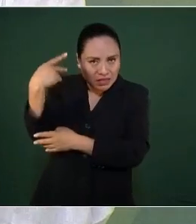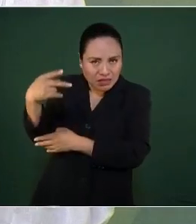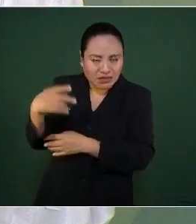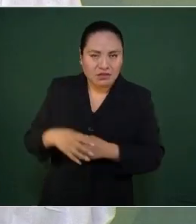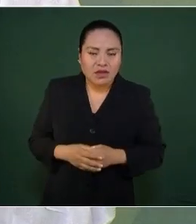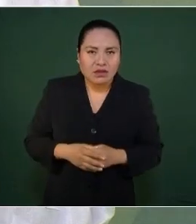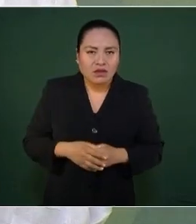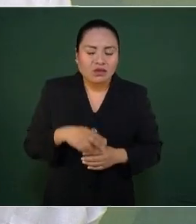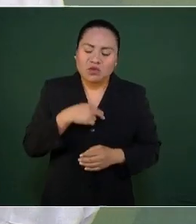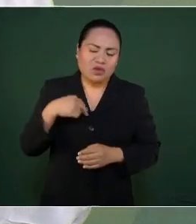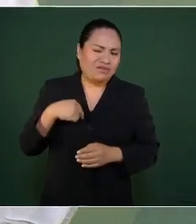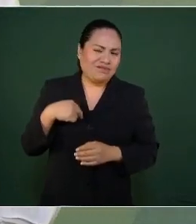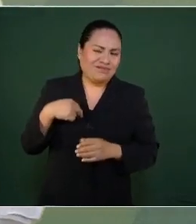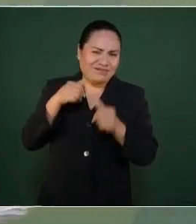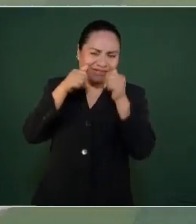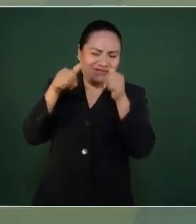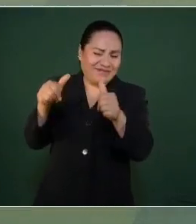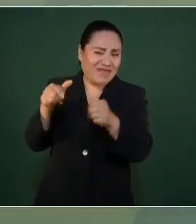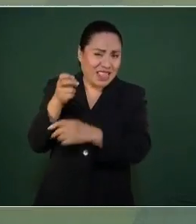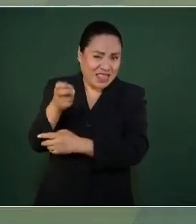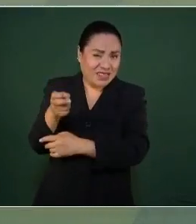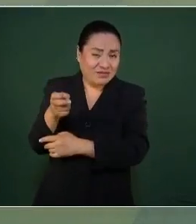Como no les hicimos caso,